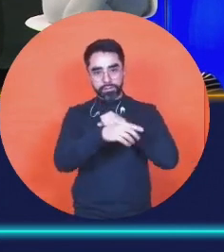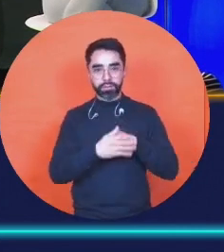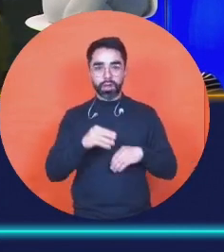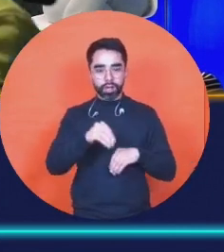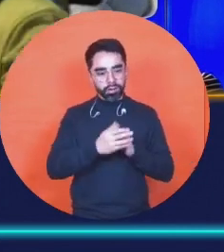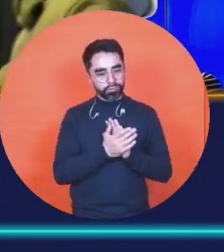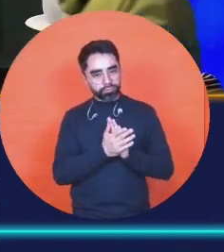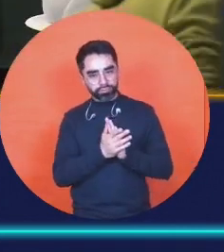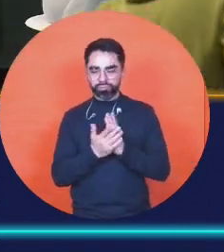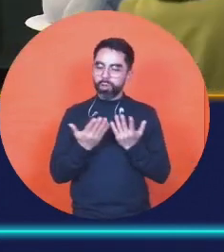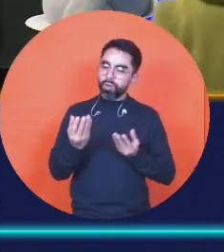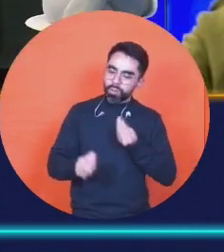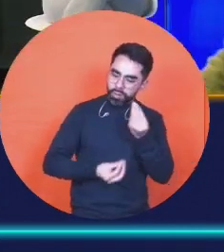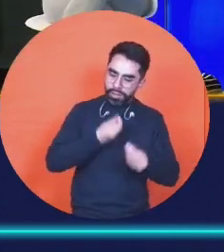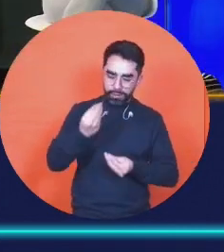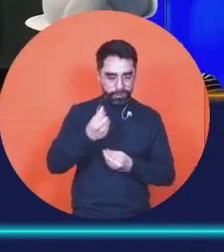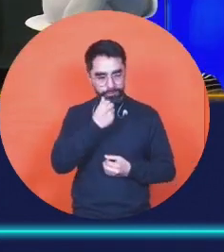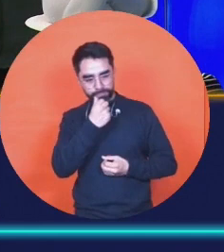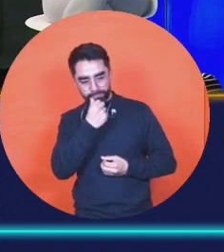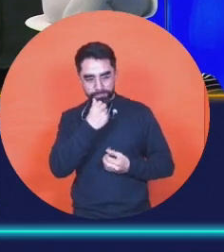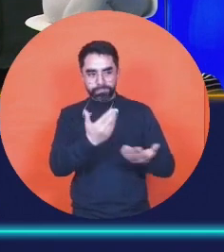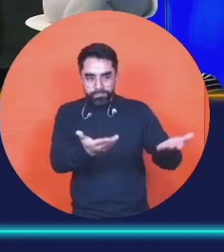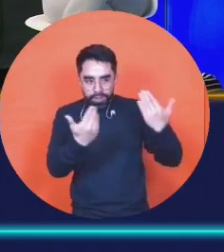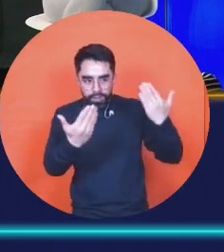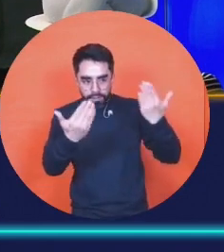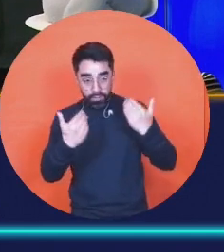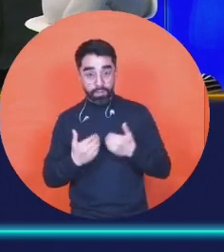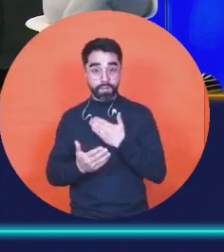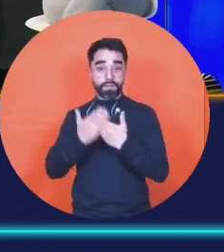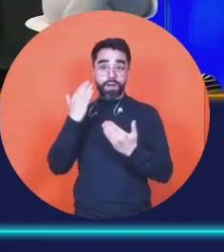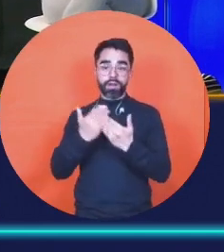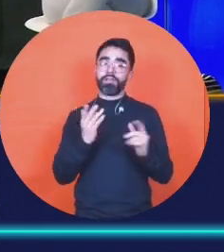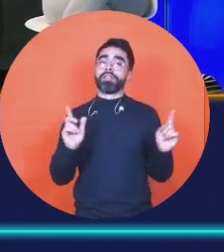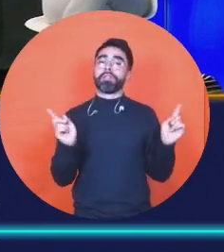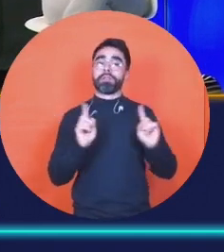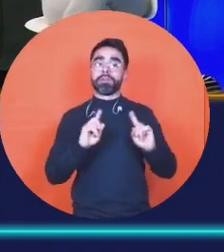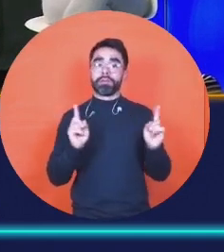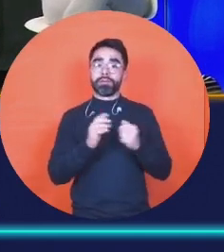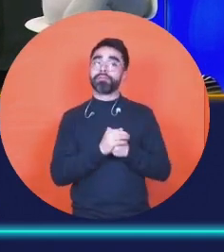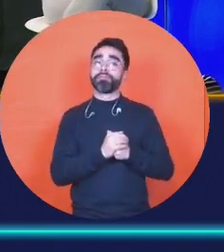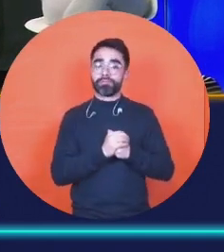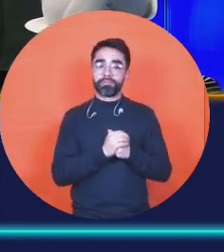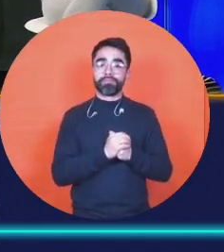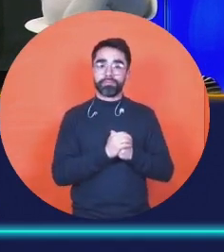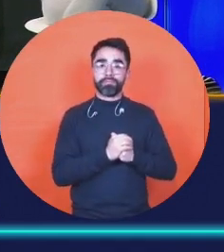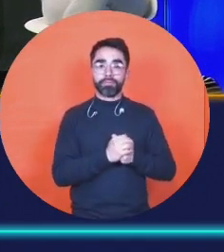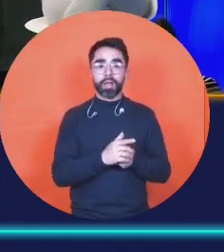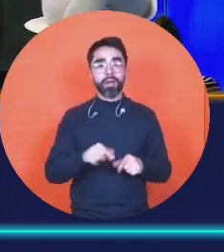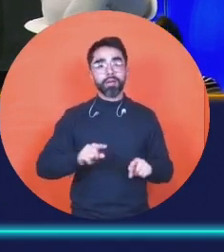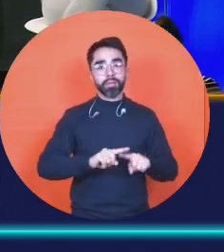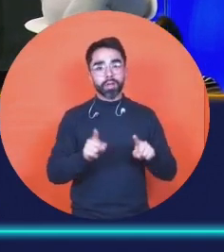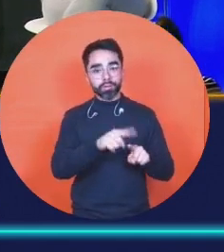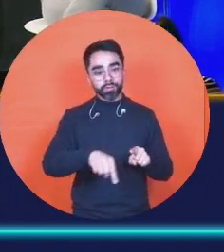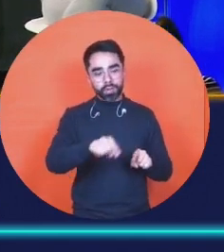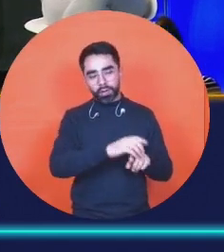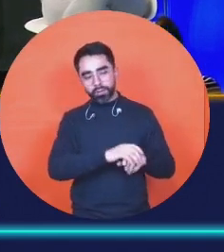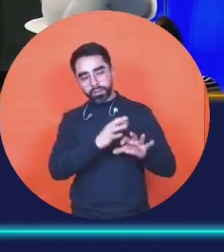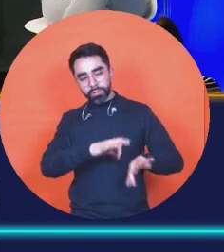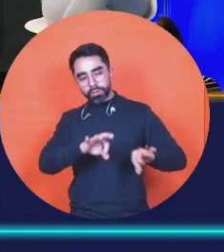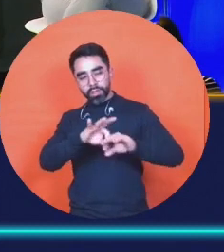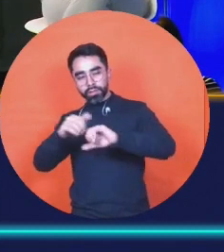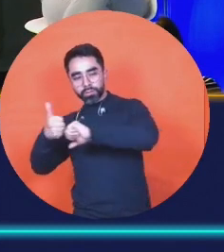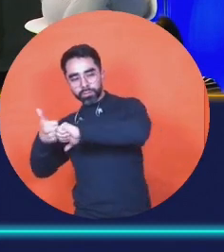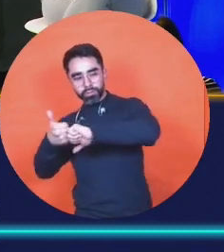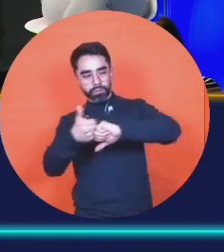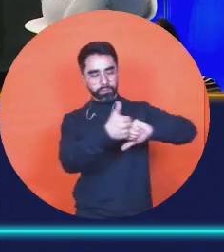dedicada a pensar cómo se hace eso porque no es fácil. O sea, ese problema que tienes no es fácil. Pero en las ciencias del comportamiento, en las